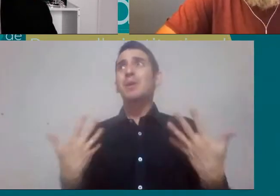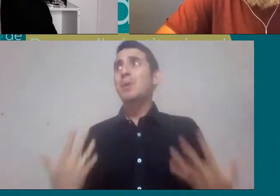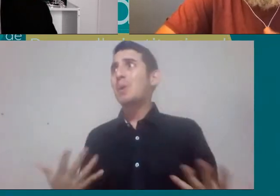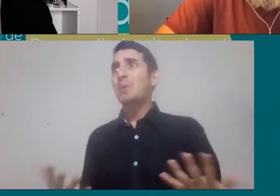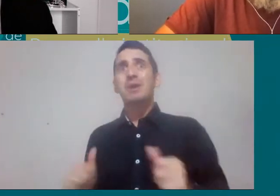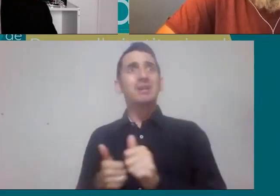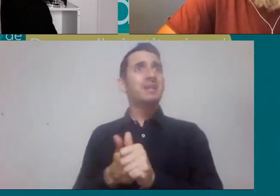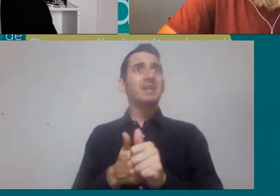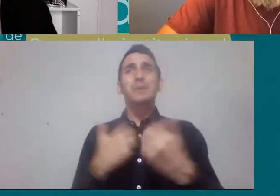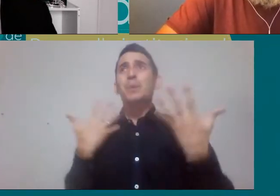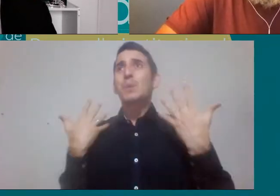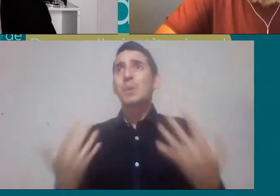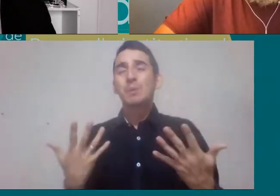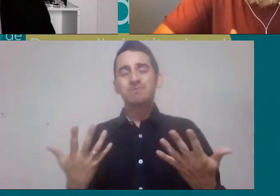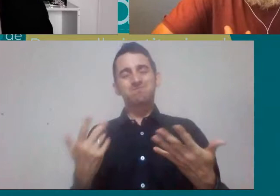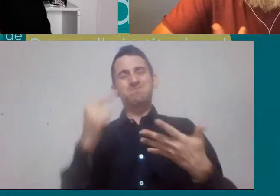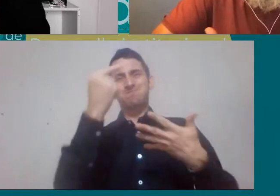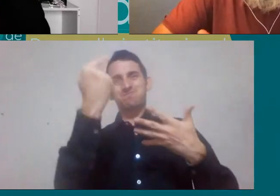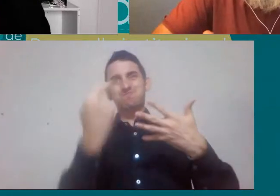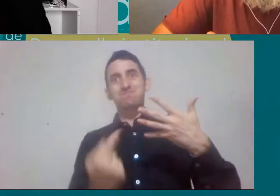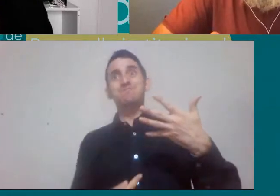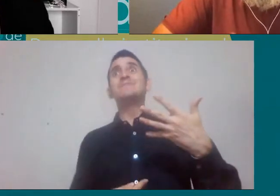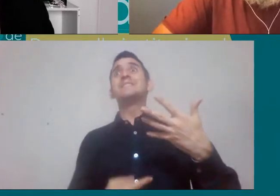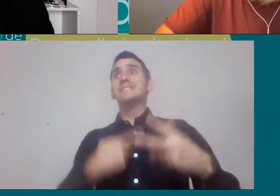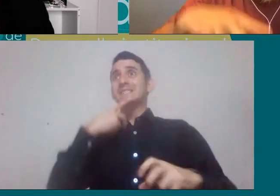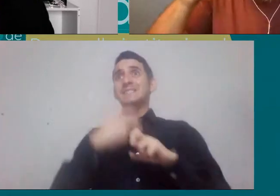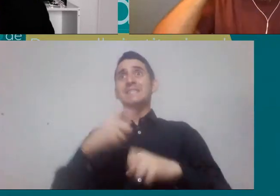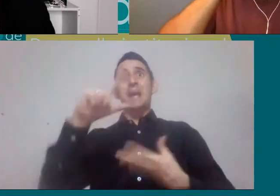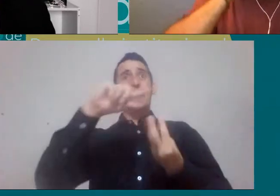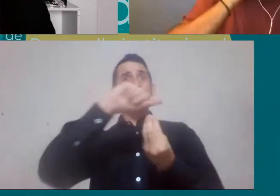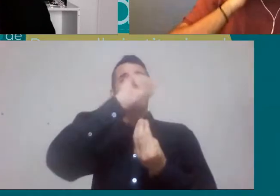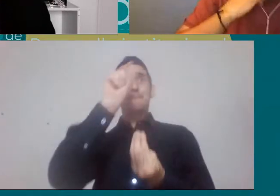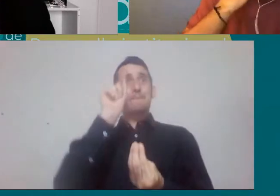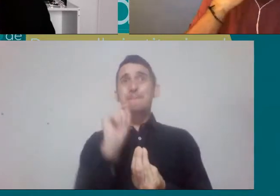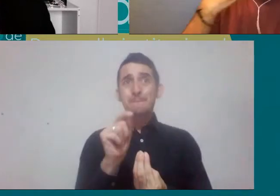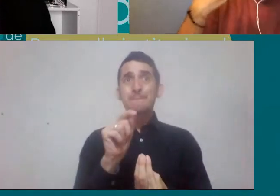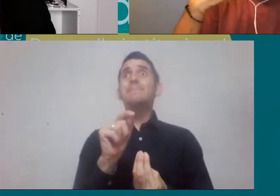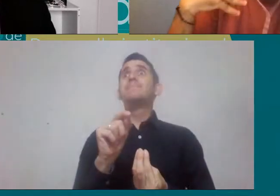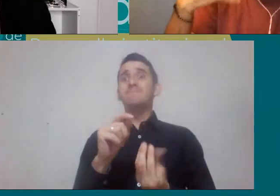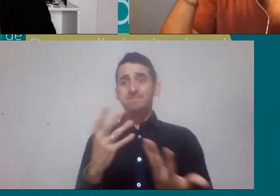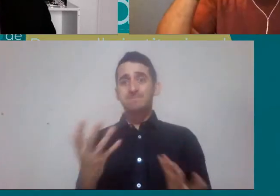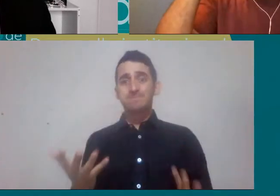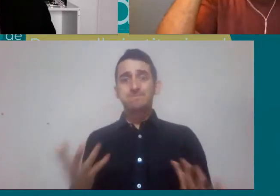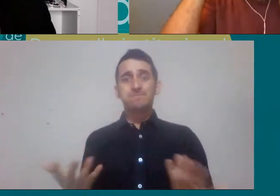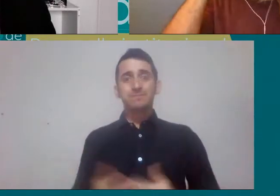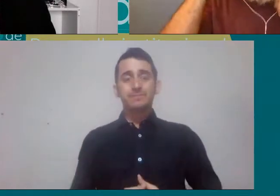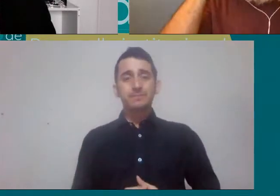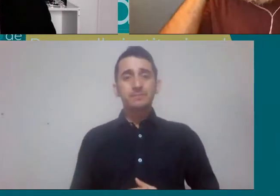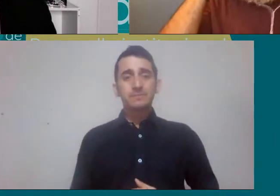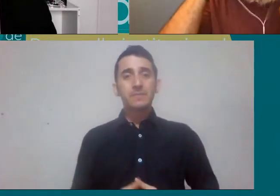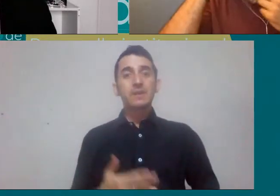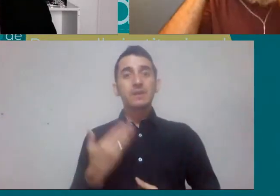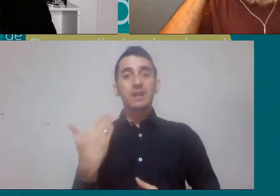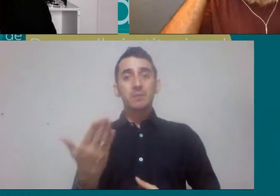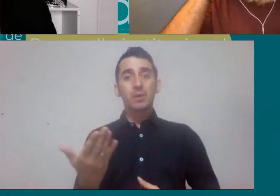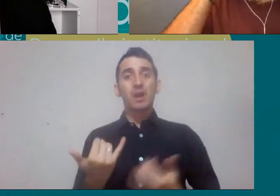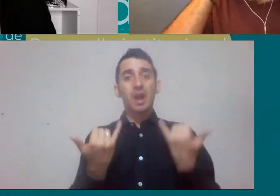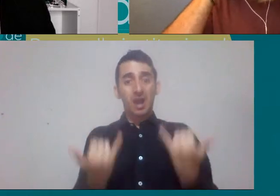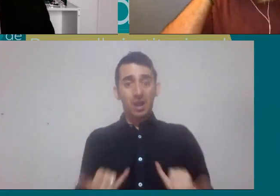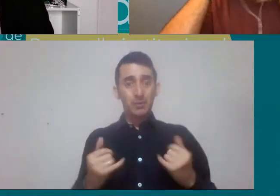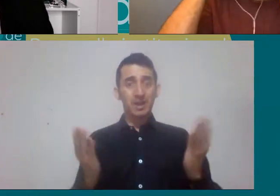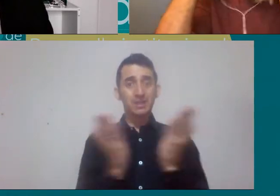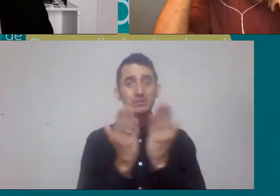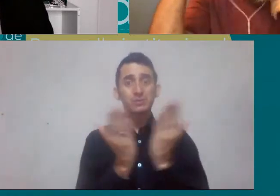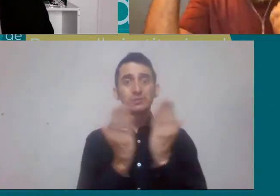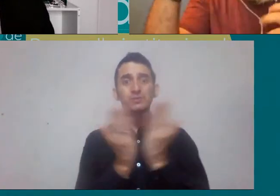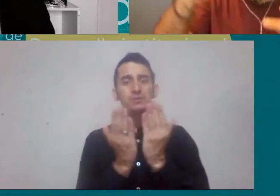acompañarlo, o sea, es que es toda una incertidumbre tan compleja en un sector que el educativo